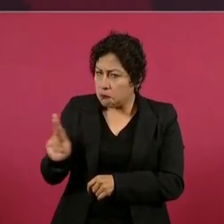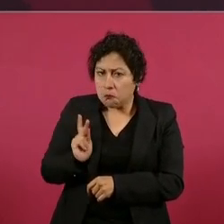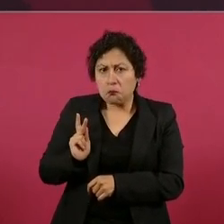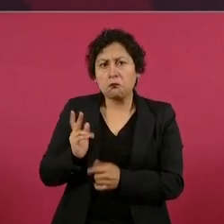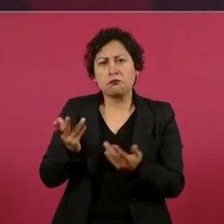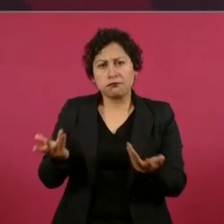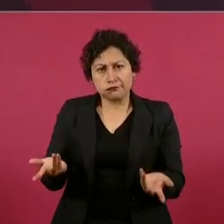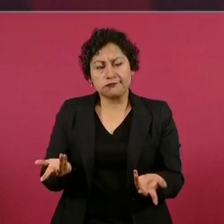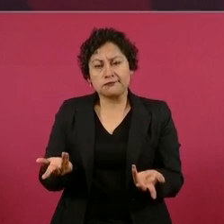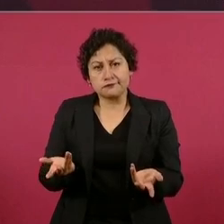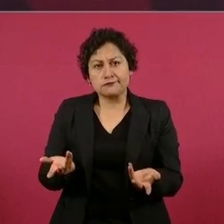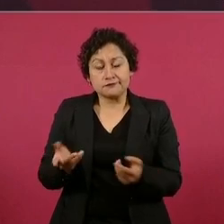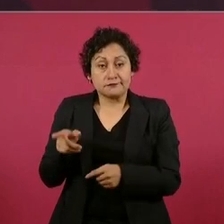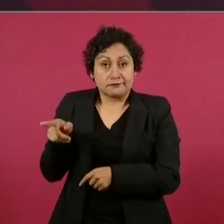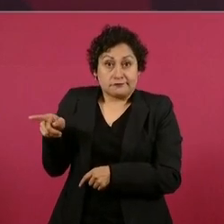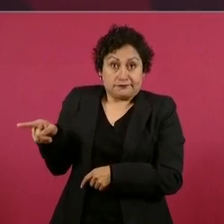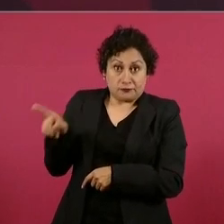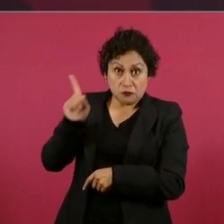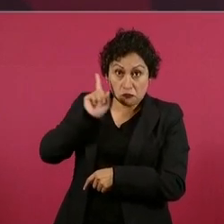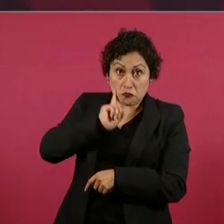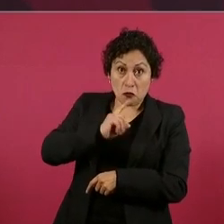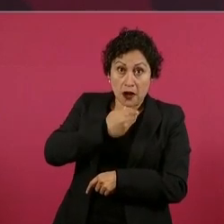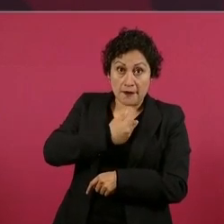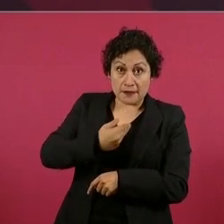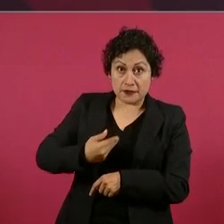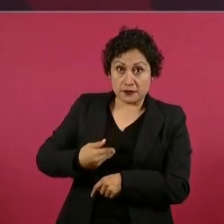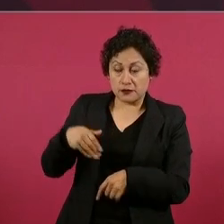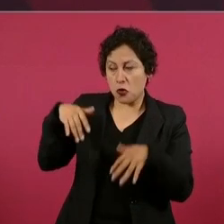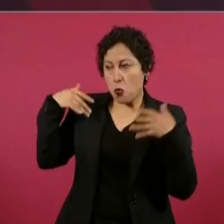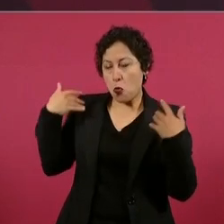y ella trae un muy buen programa.